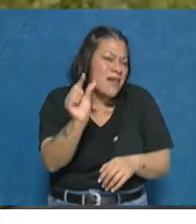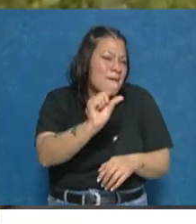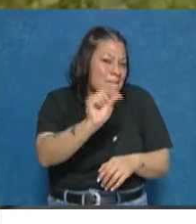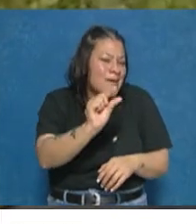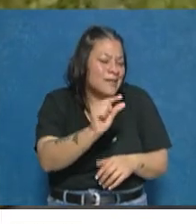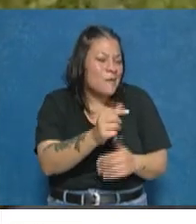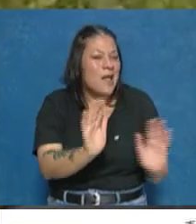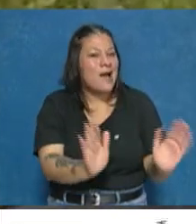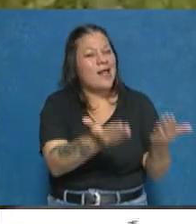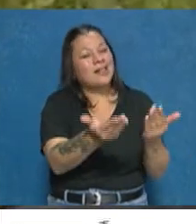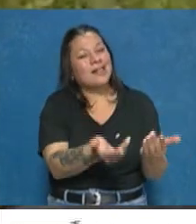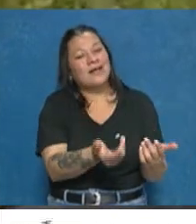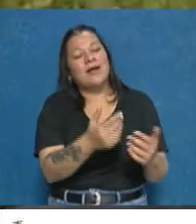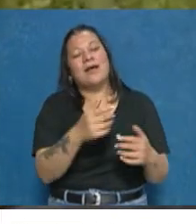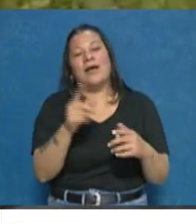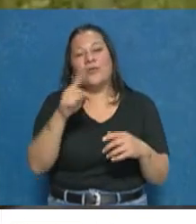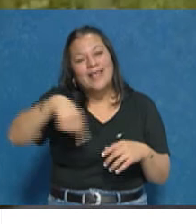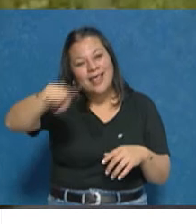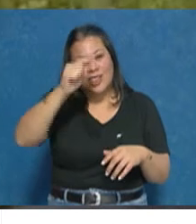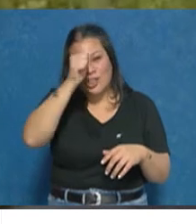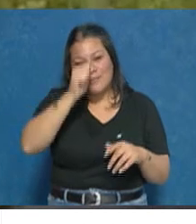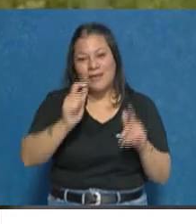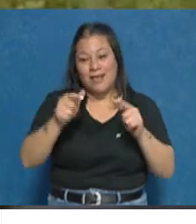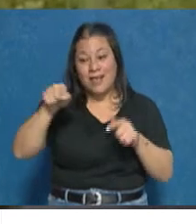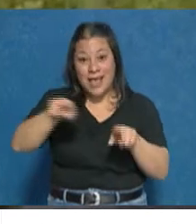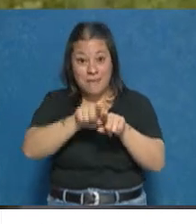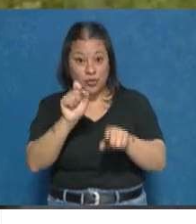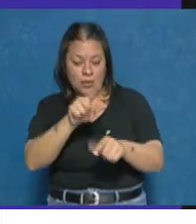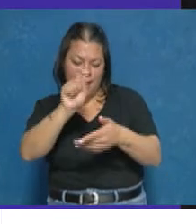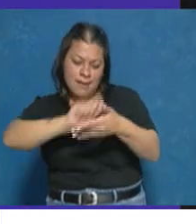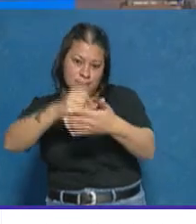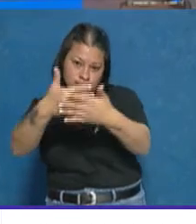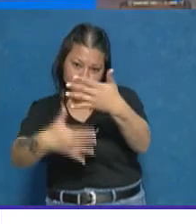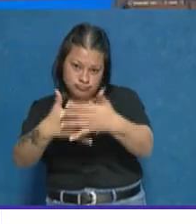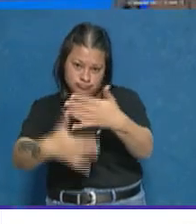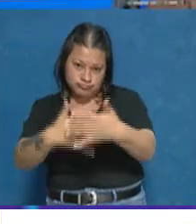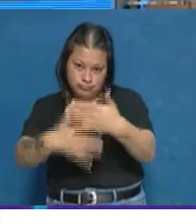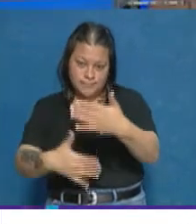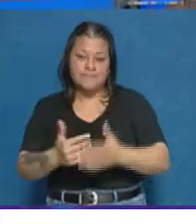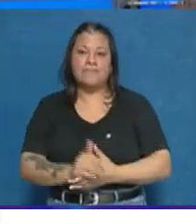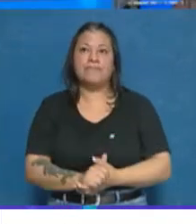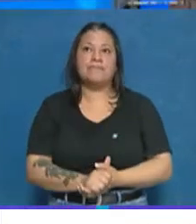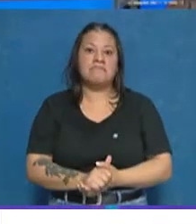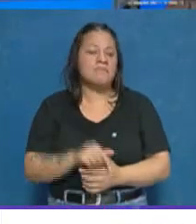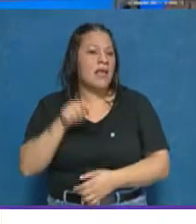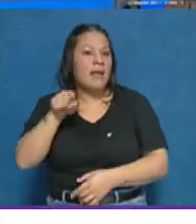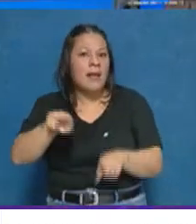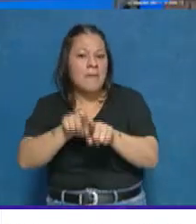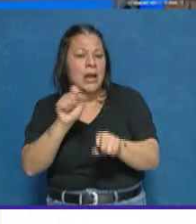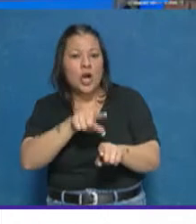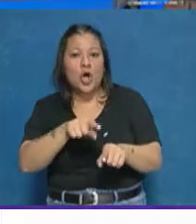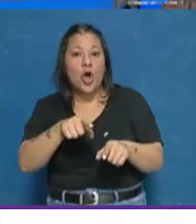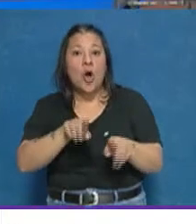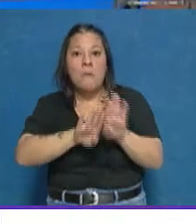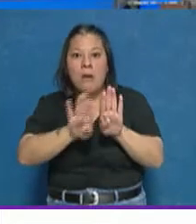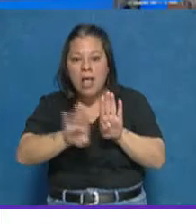tenerla con nosotros. Buen domingo, fue lo que escribió Nicolás, que dicho sea de paso, no se mueve de la puerta